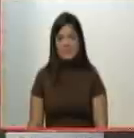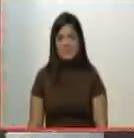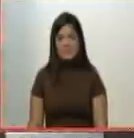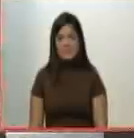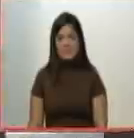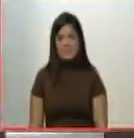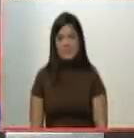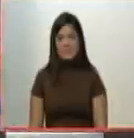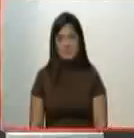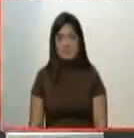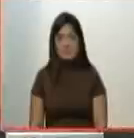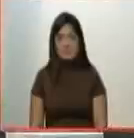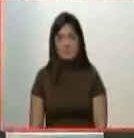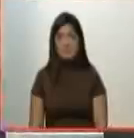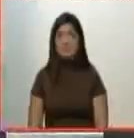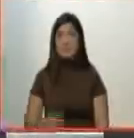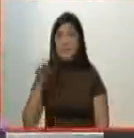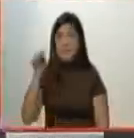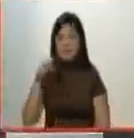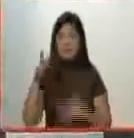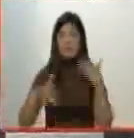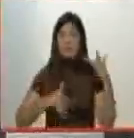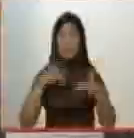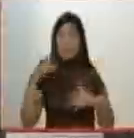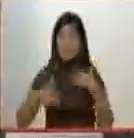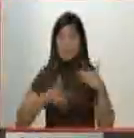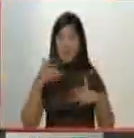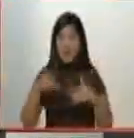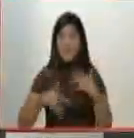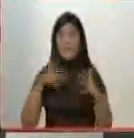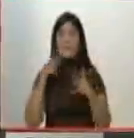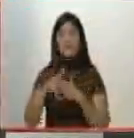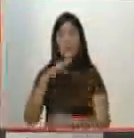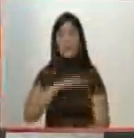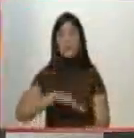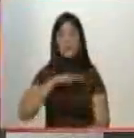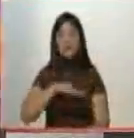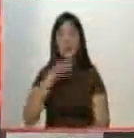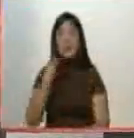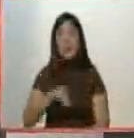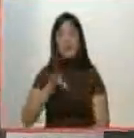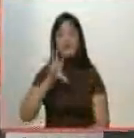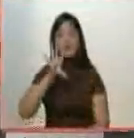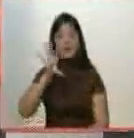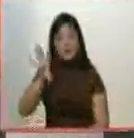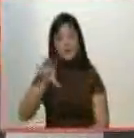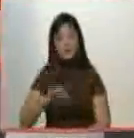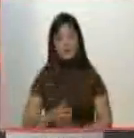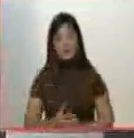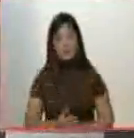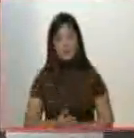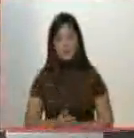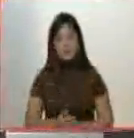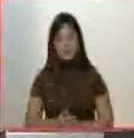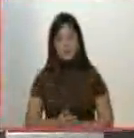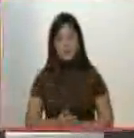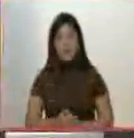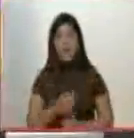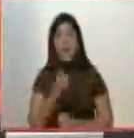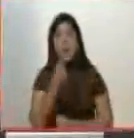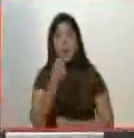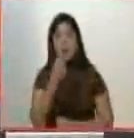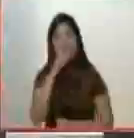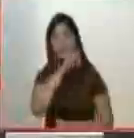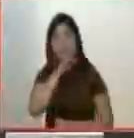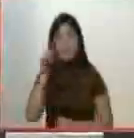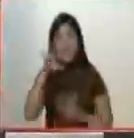Bueno, este evento, presidente, en el marco de la misión Jóvenes de la Patria Robert Serra, en el marco del 11 aniversario de la